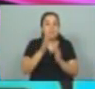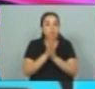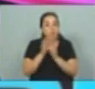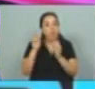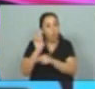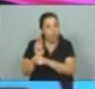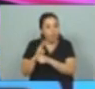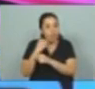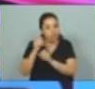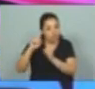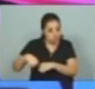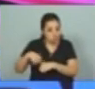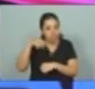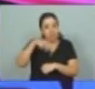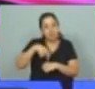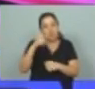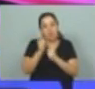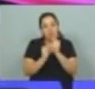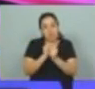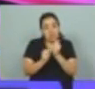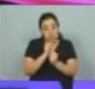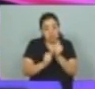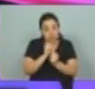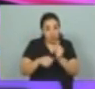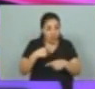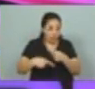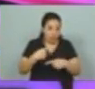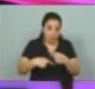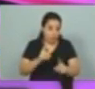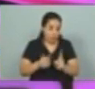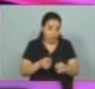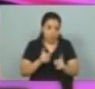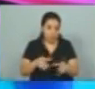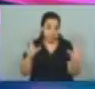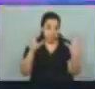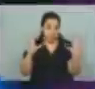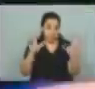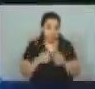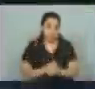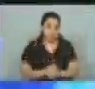Esta es la historia de un feroz desencuentro que parece destinada a continuar desplegándose en escena.